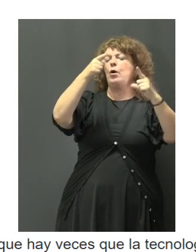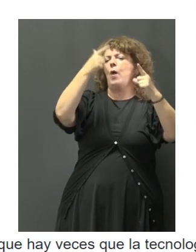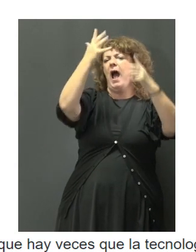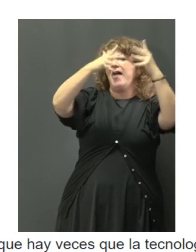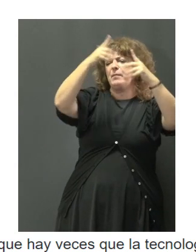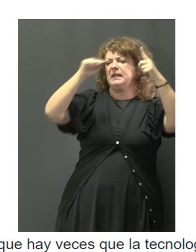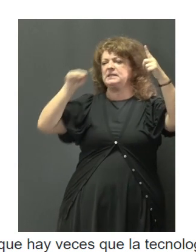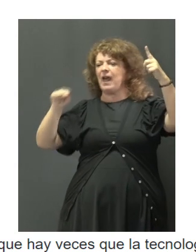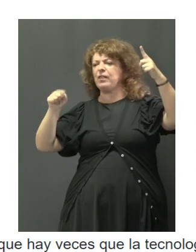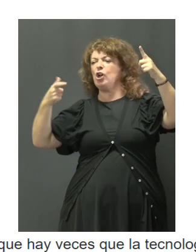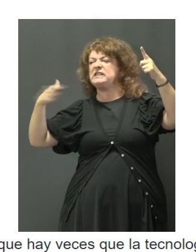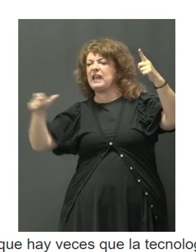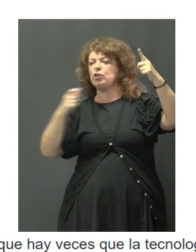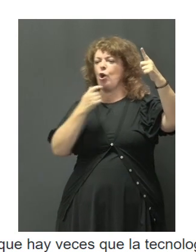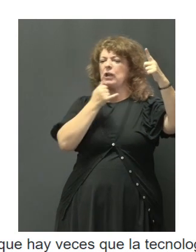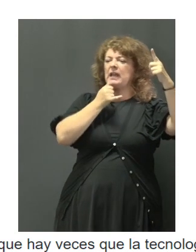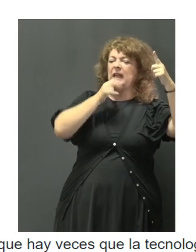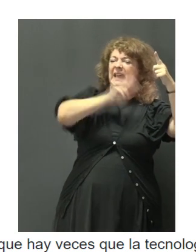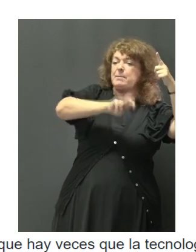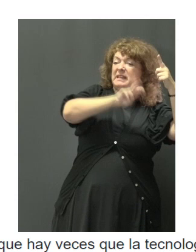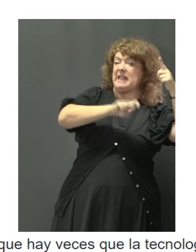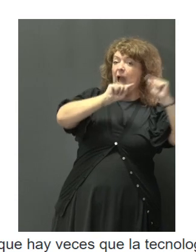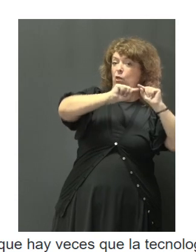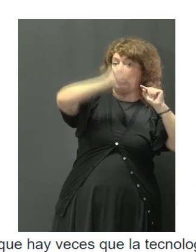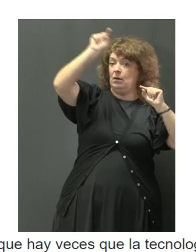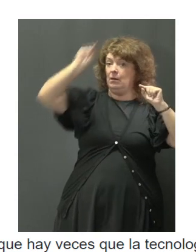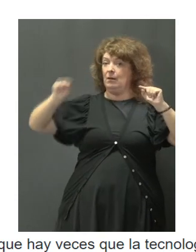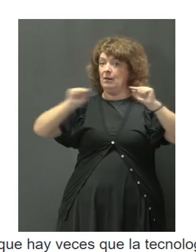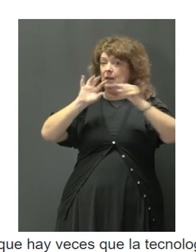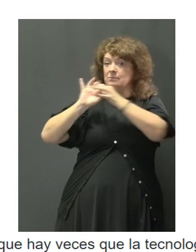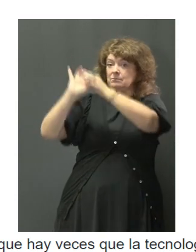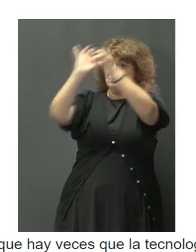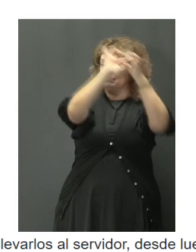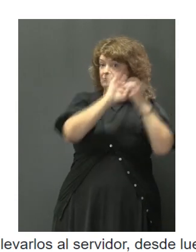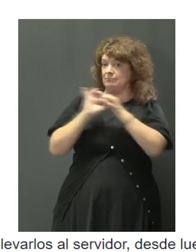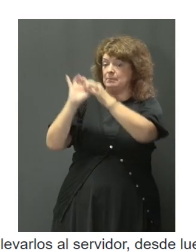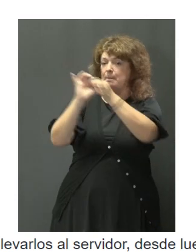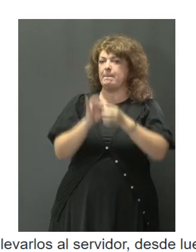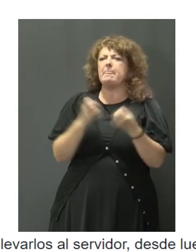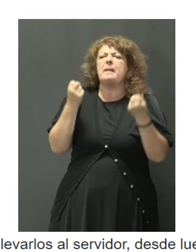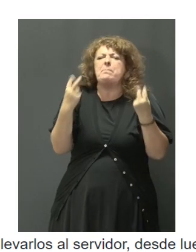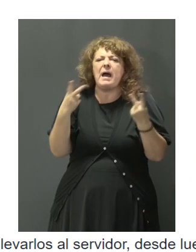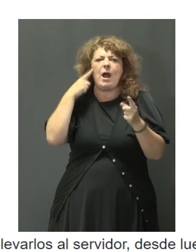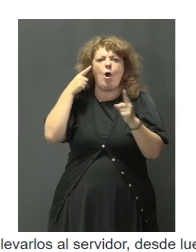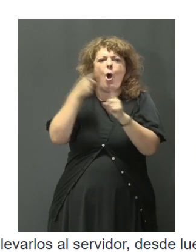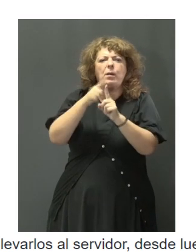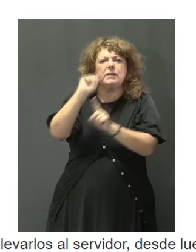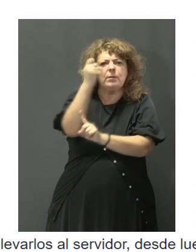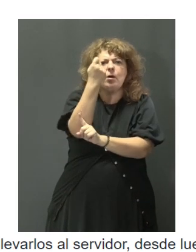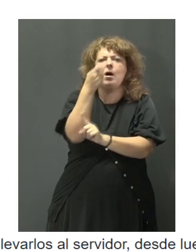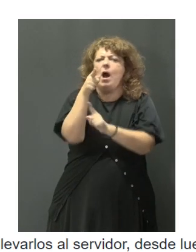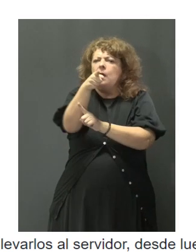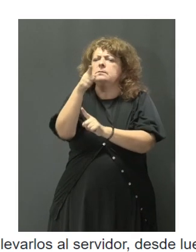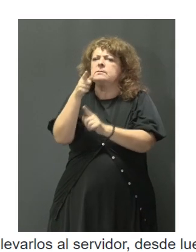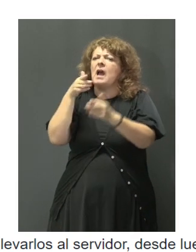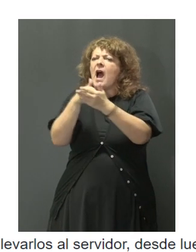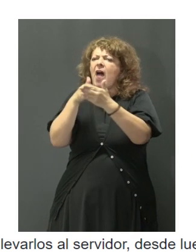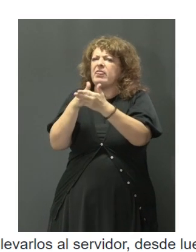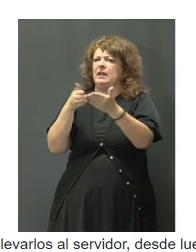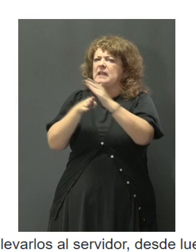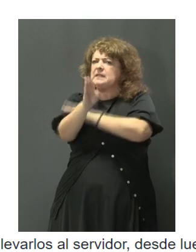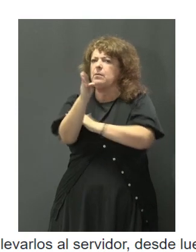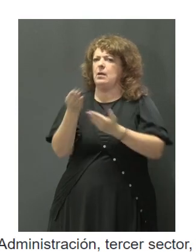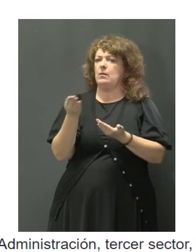sector, investigadores, que además está muy bien representado también en esta semana, para que eso sea algo accesible. Pero, de